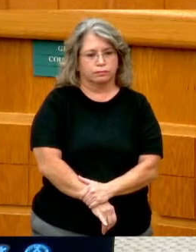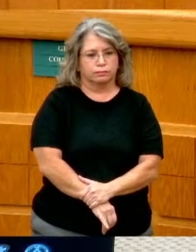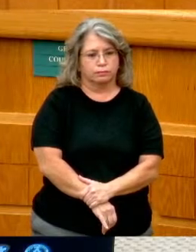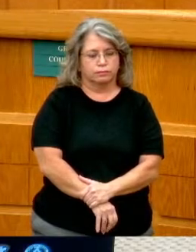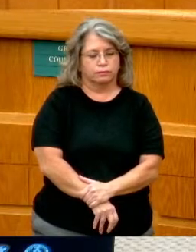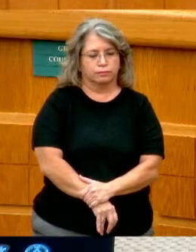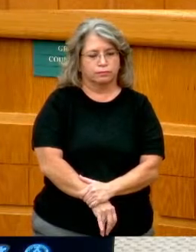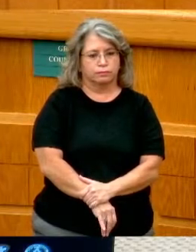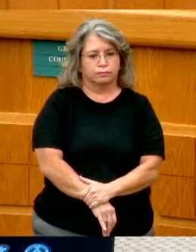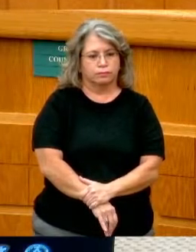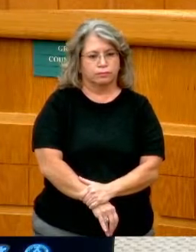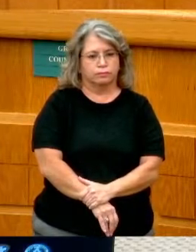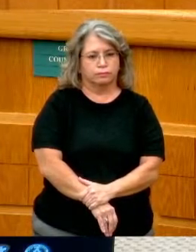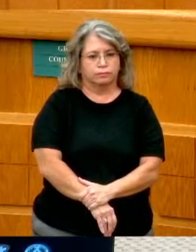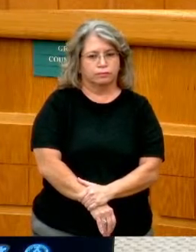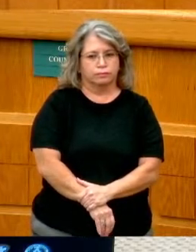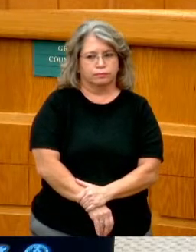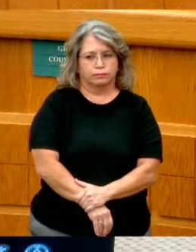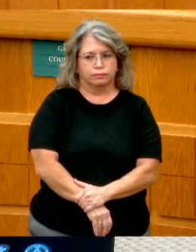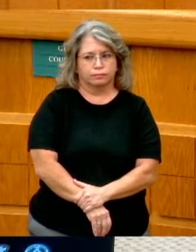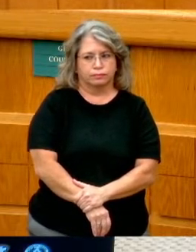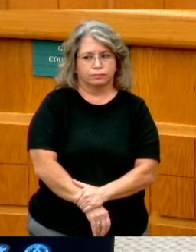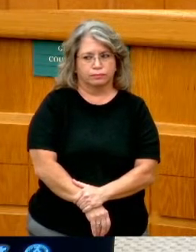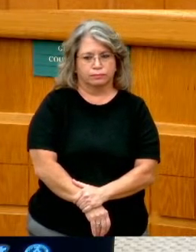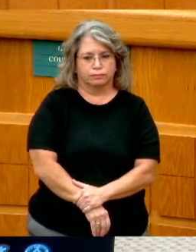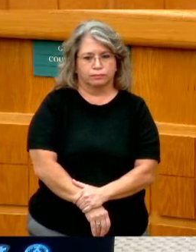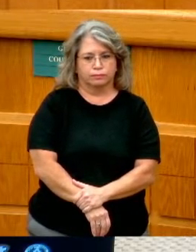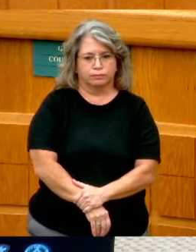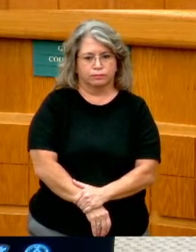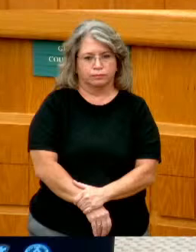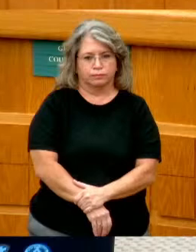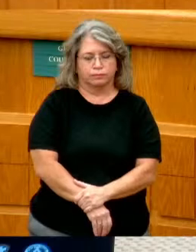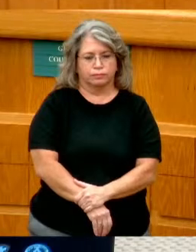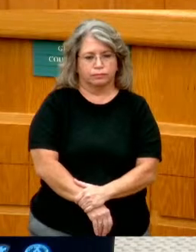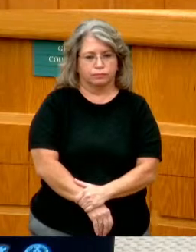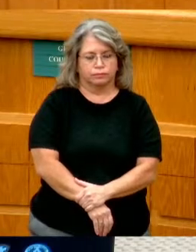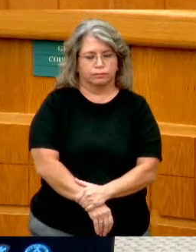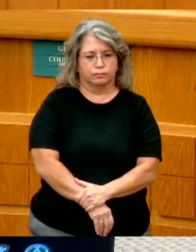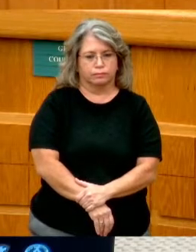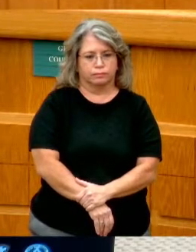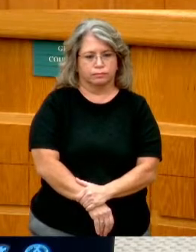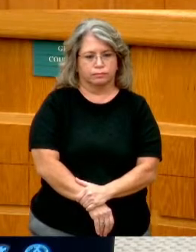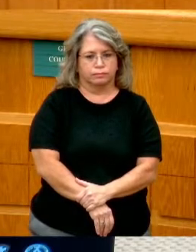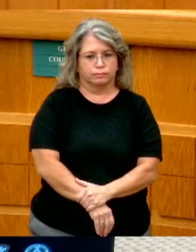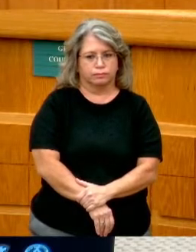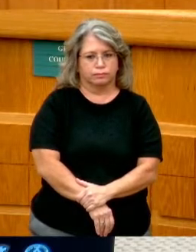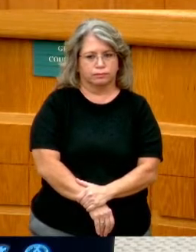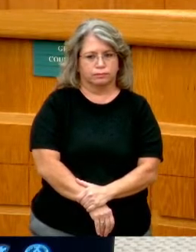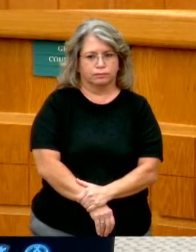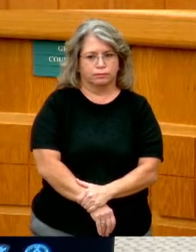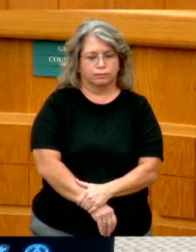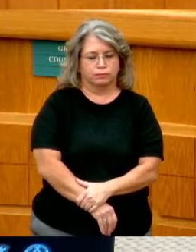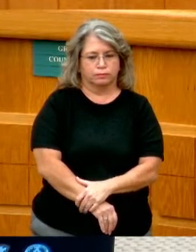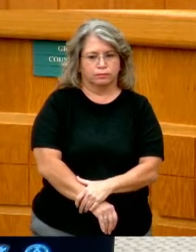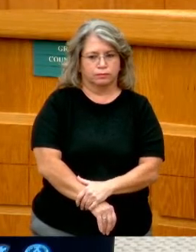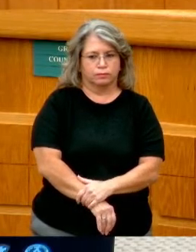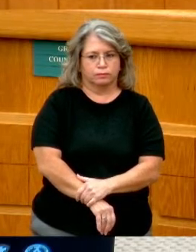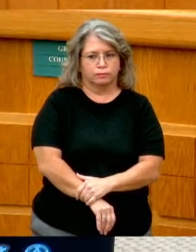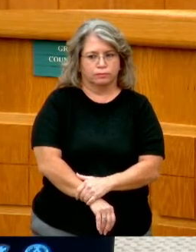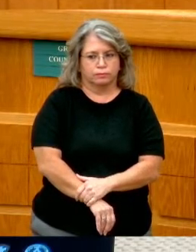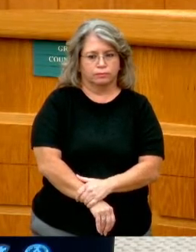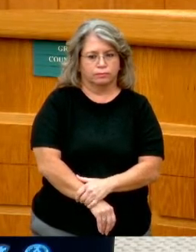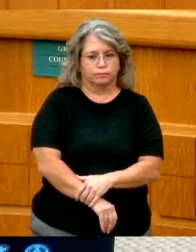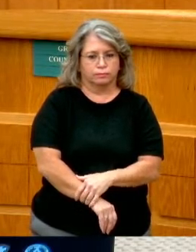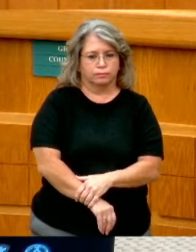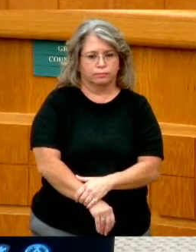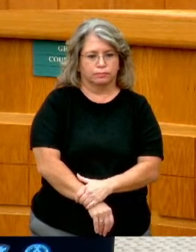vacunas. Tercero, el distanciamiento físico. Sabemos que la gente está cansada, pero debemos continuar tomando todas las medidas de prevención ya que